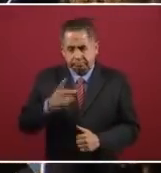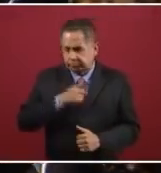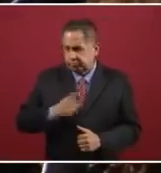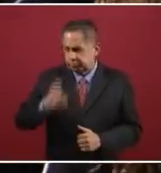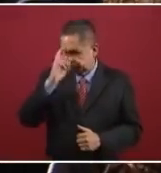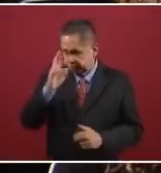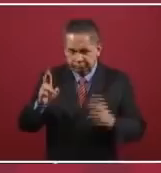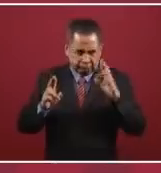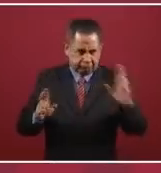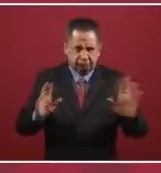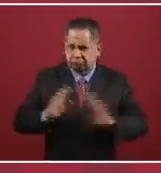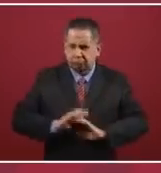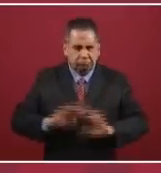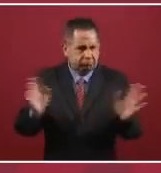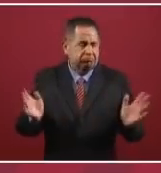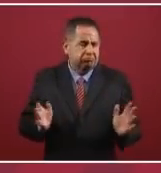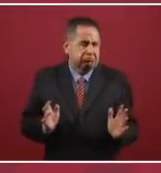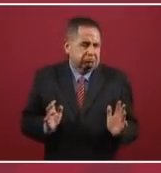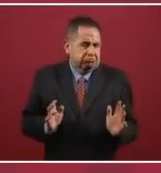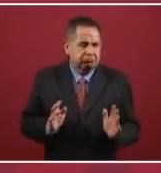Respetuosos por completo.